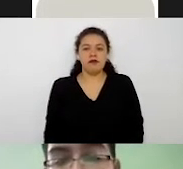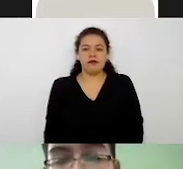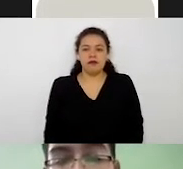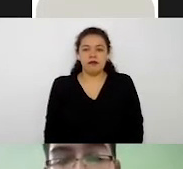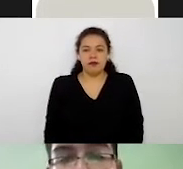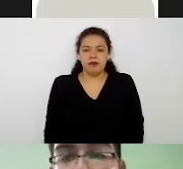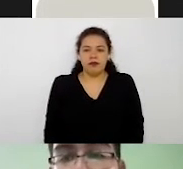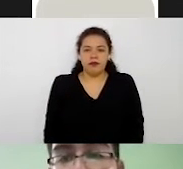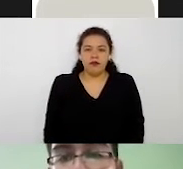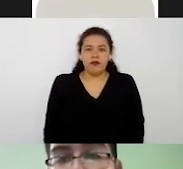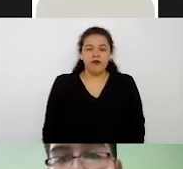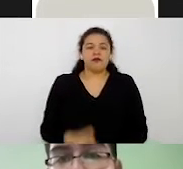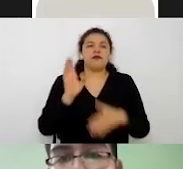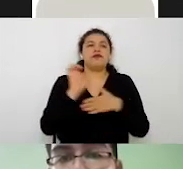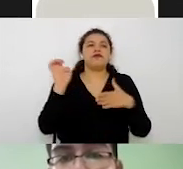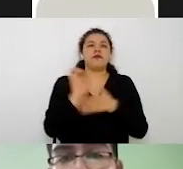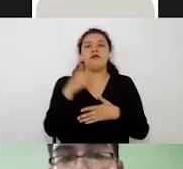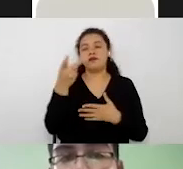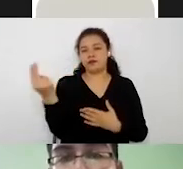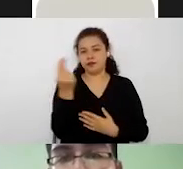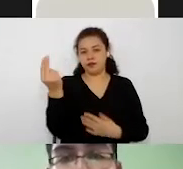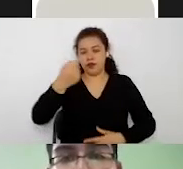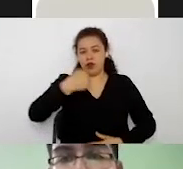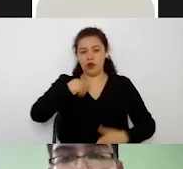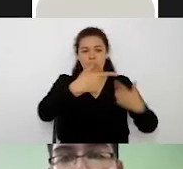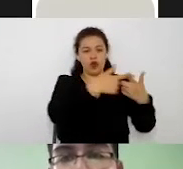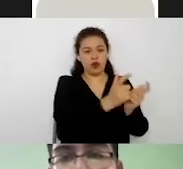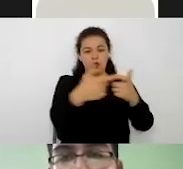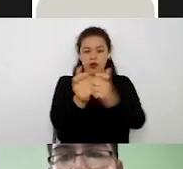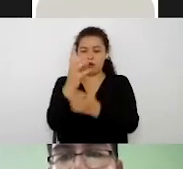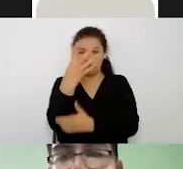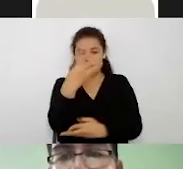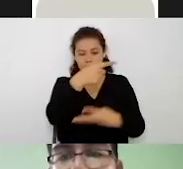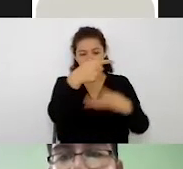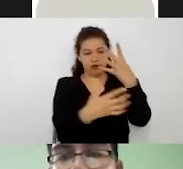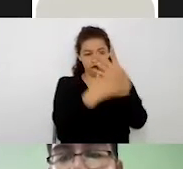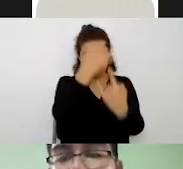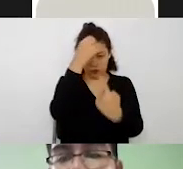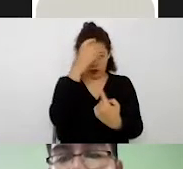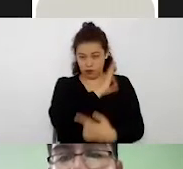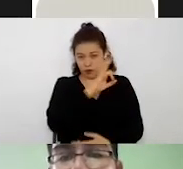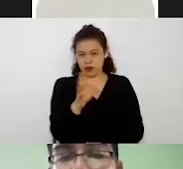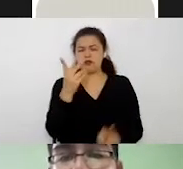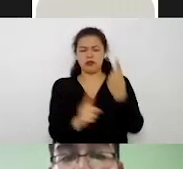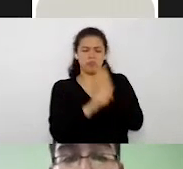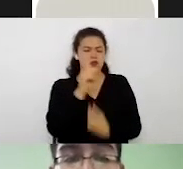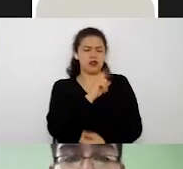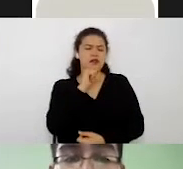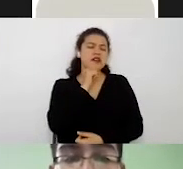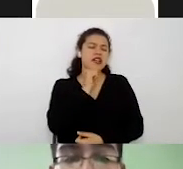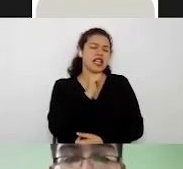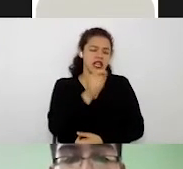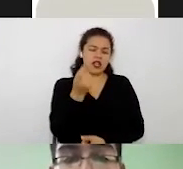es necesario ser multibrigadistas. Eh, Sin ningún problema lo podríamos hacer siempre y cuando todos